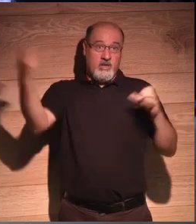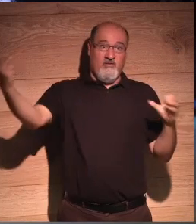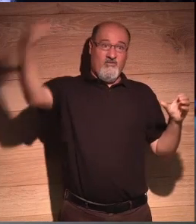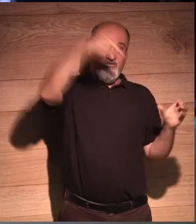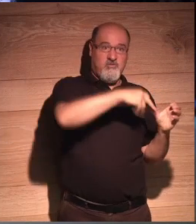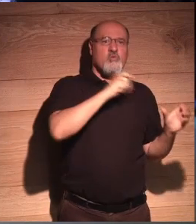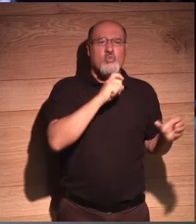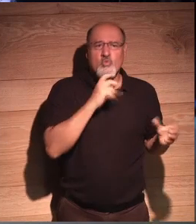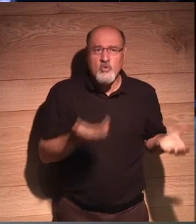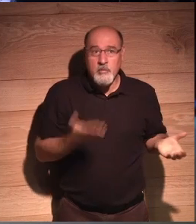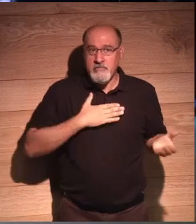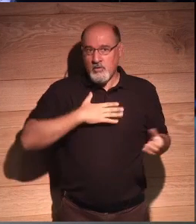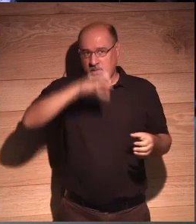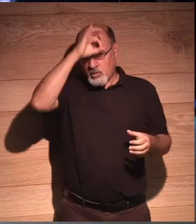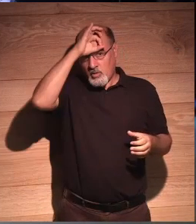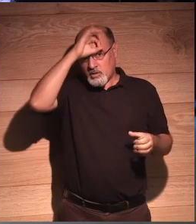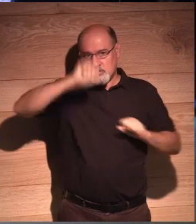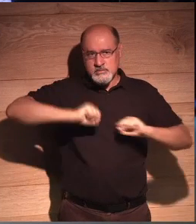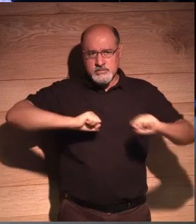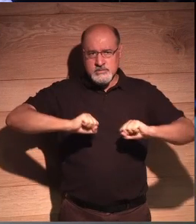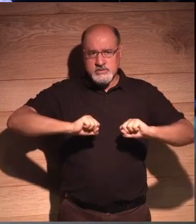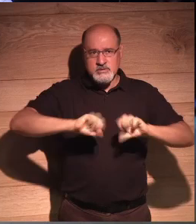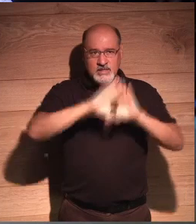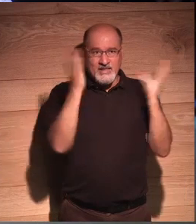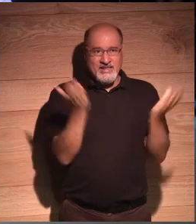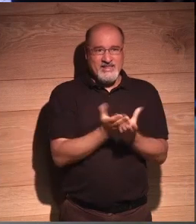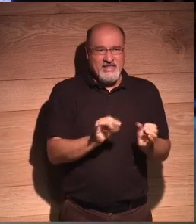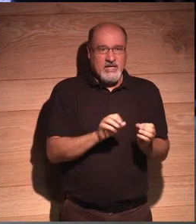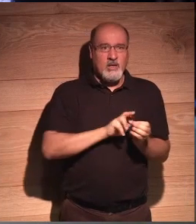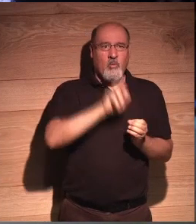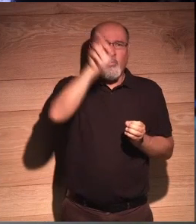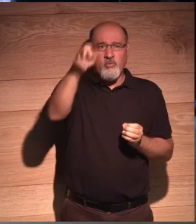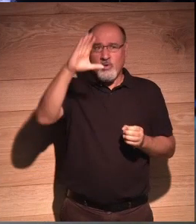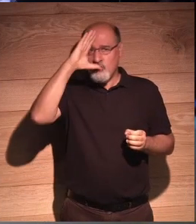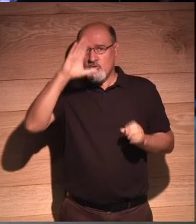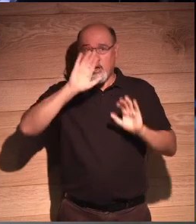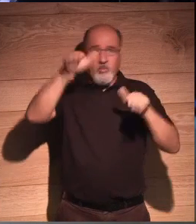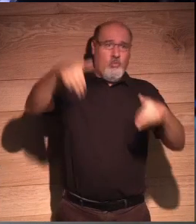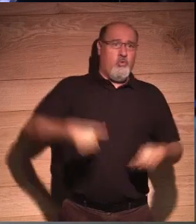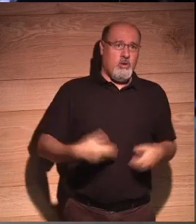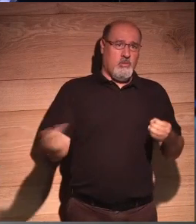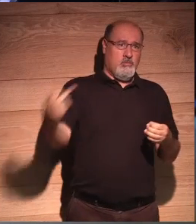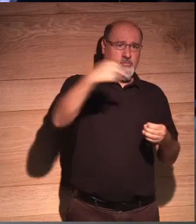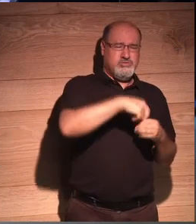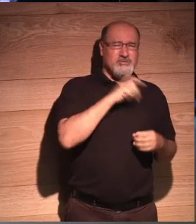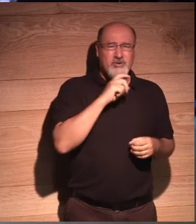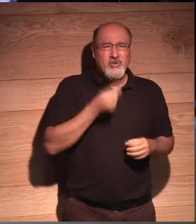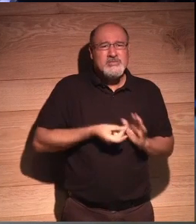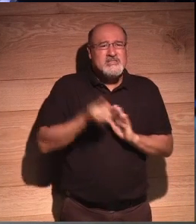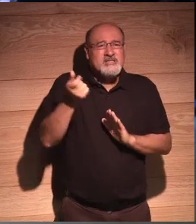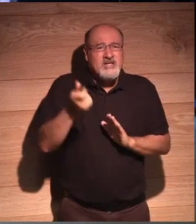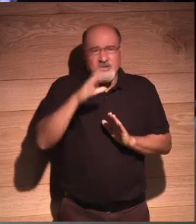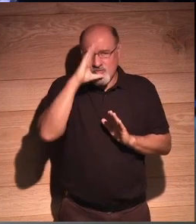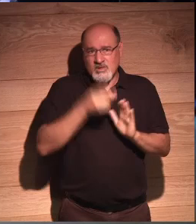explicarais, porque dentro de mi ignorancia no sabría decir si casi no tenían combustible, cómo salieron de la Luna. Esa es